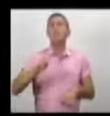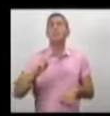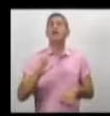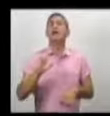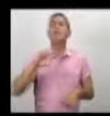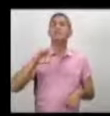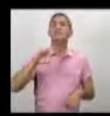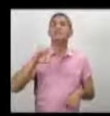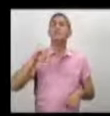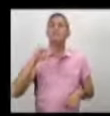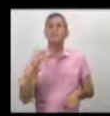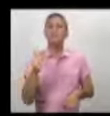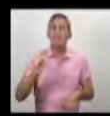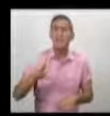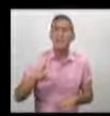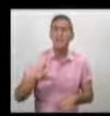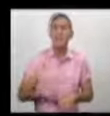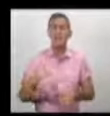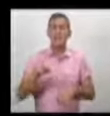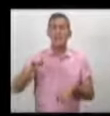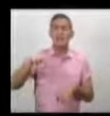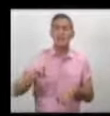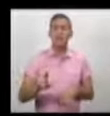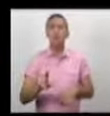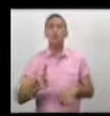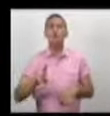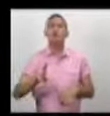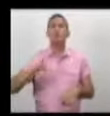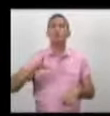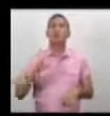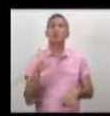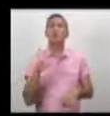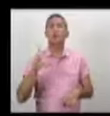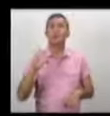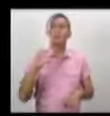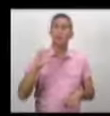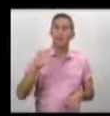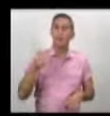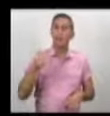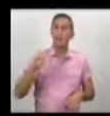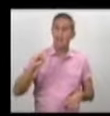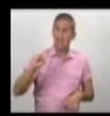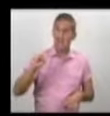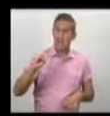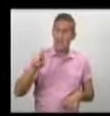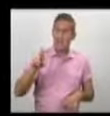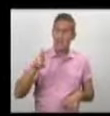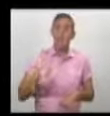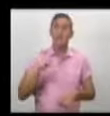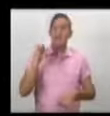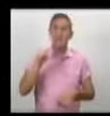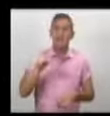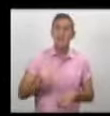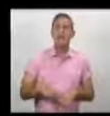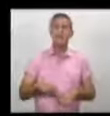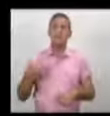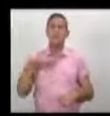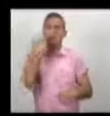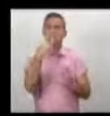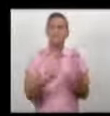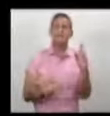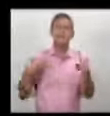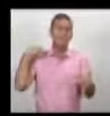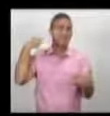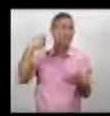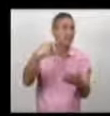material nuclear es el encargado de transmitir las características hereditarias de una generación a otra, en el caso de la célula